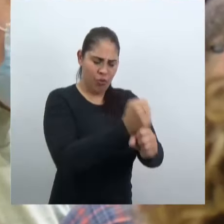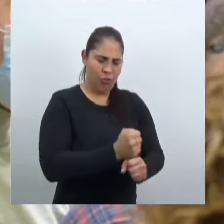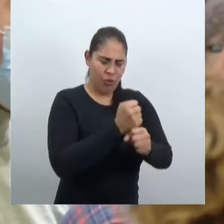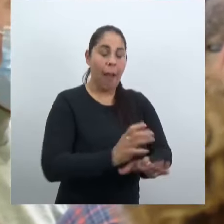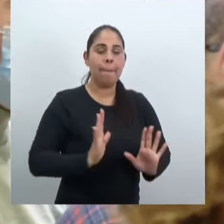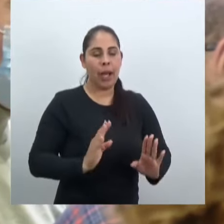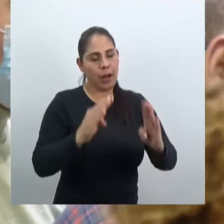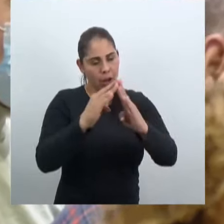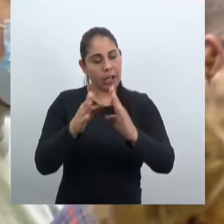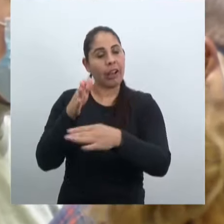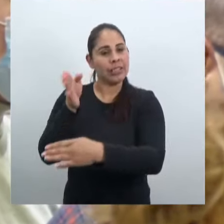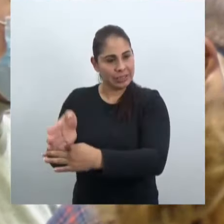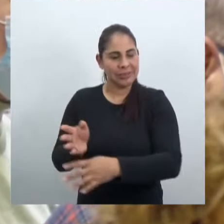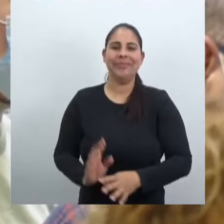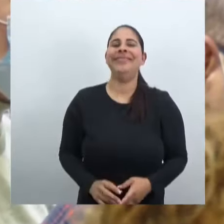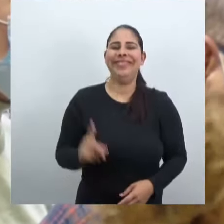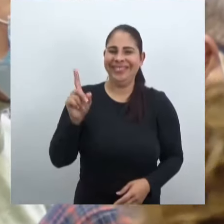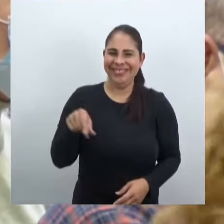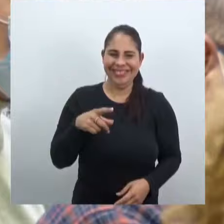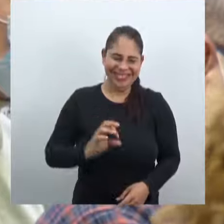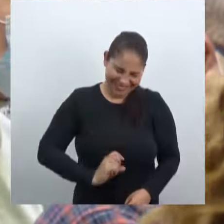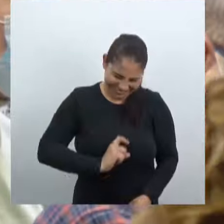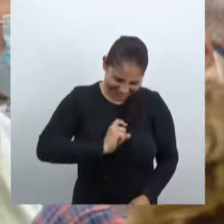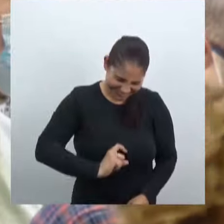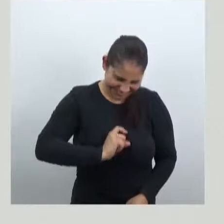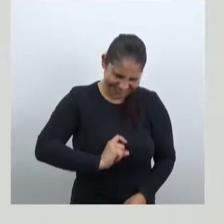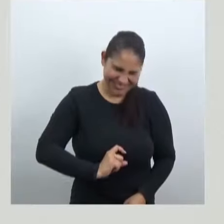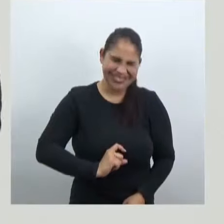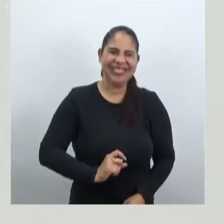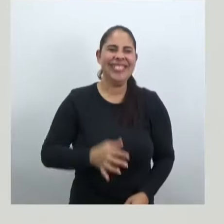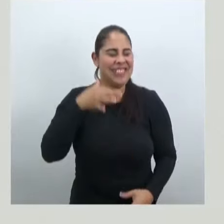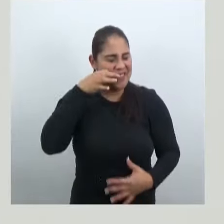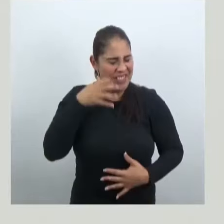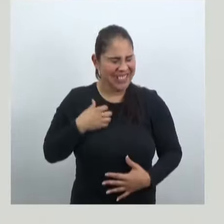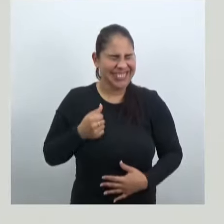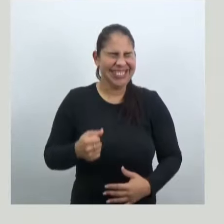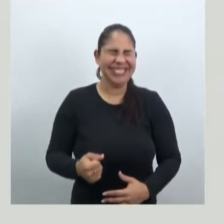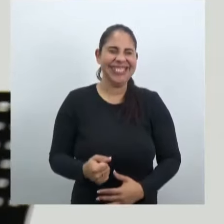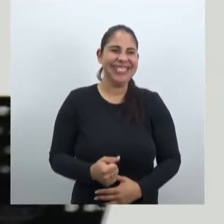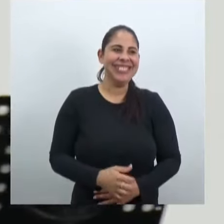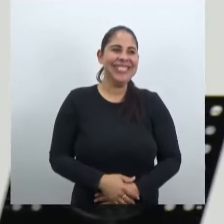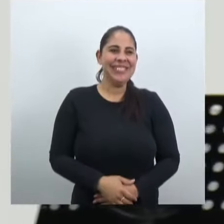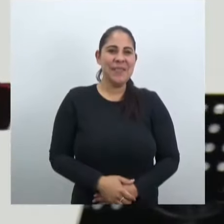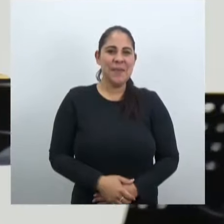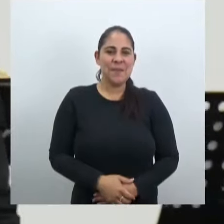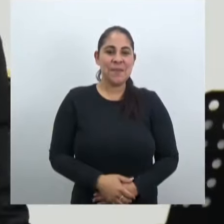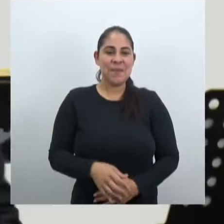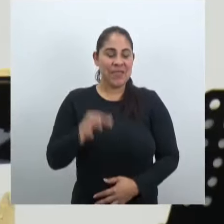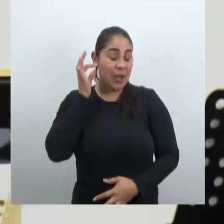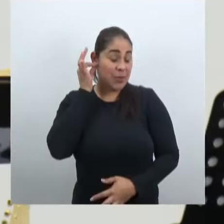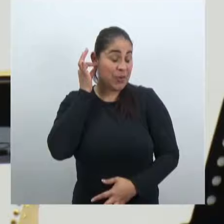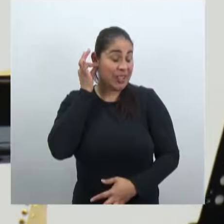¿Ok? ¿Me había oído? Una autoestima sana. Queridas hermanas, mirad, huime. Es